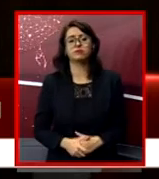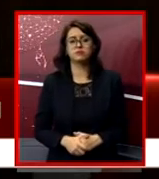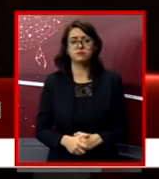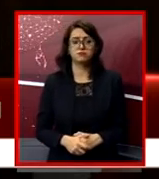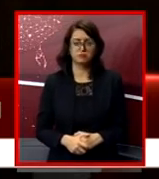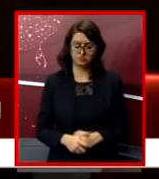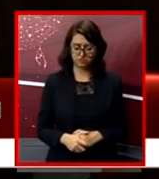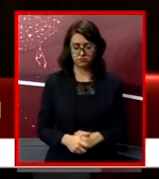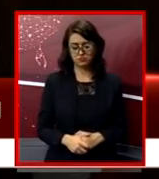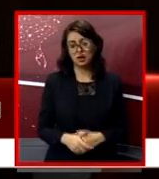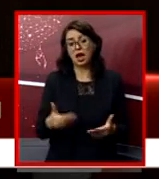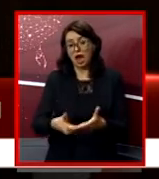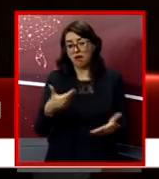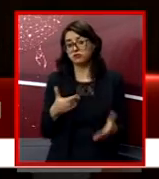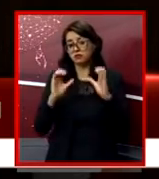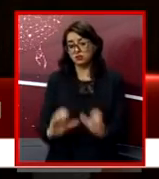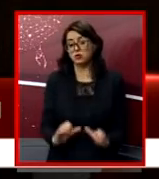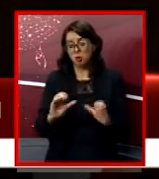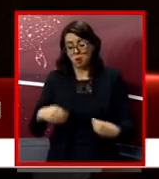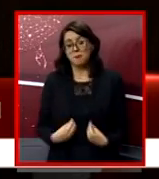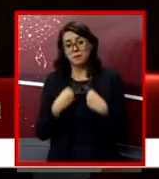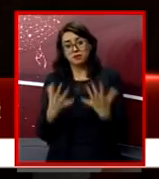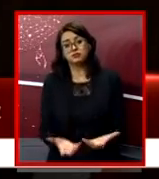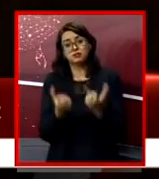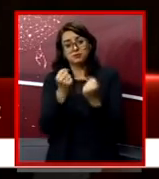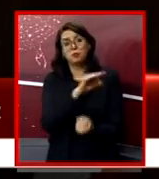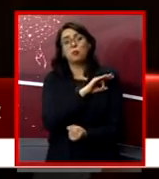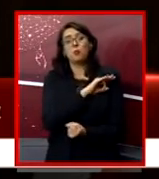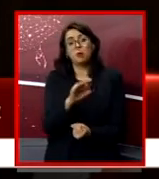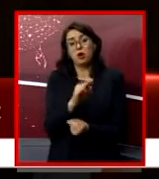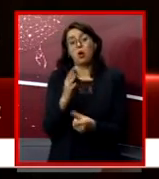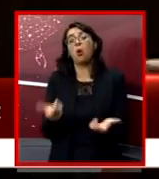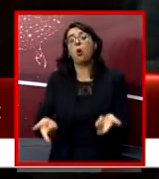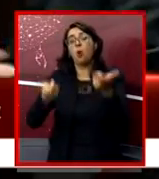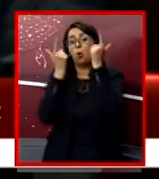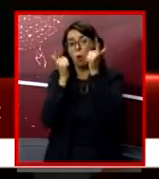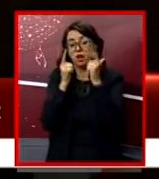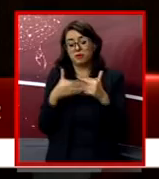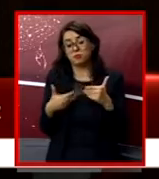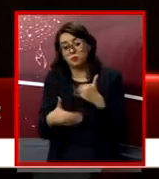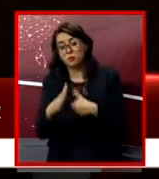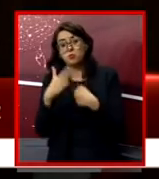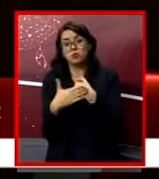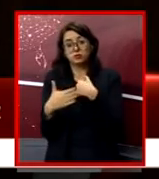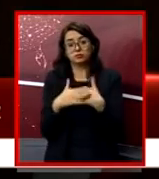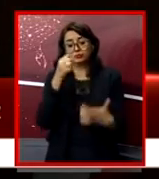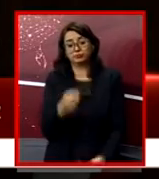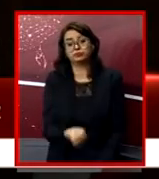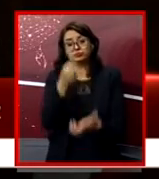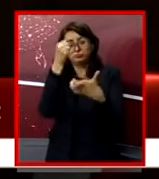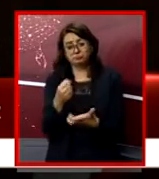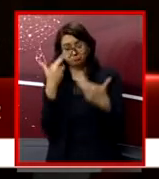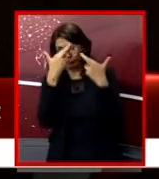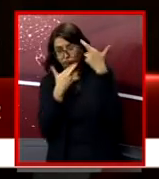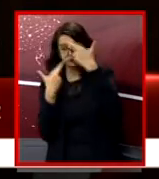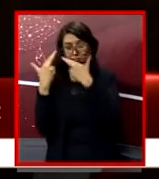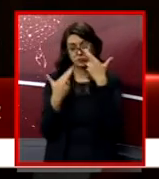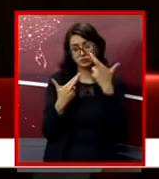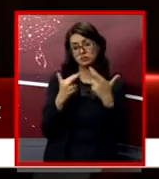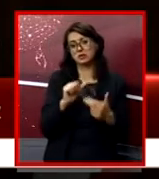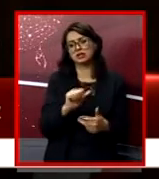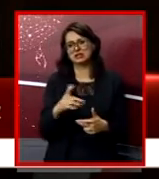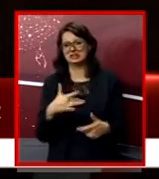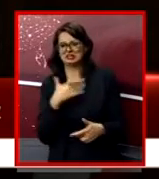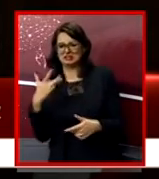Prevenir es vivir y ojalá que en este nuevo momento que analizaremos el presupuesto hagan a un lado